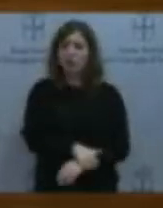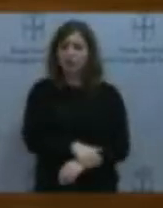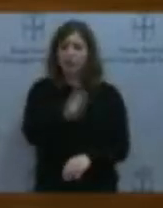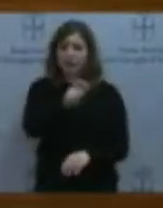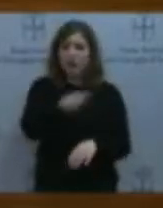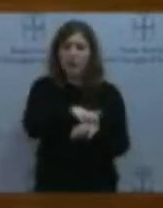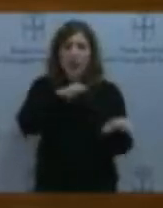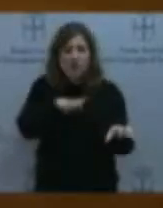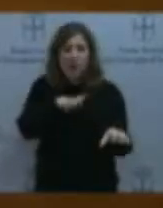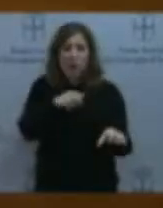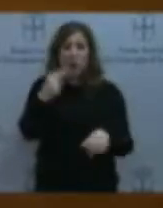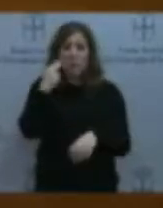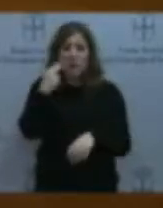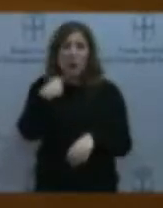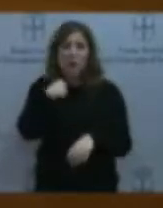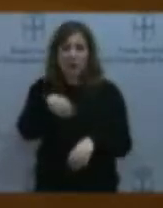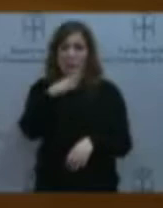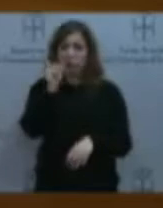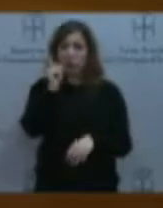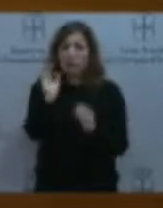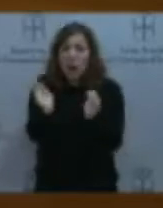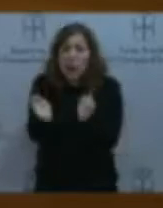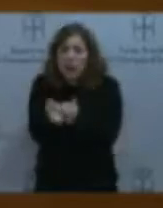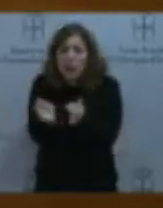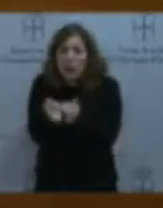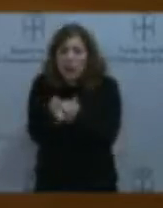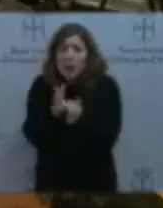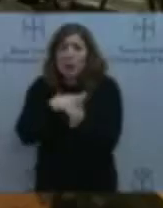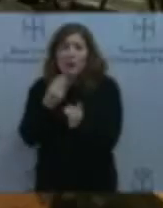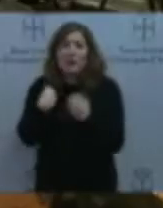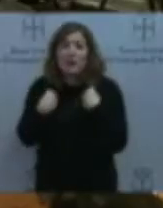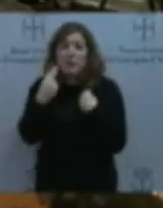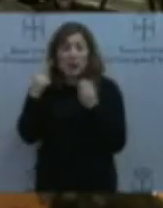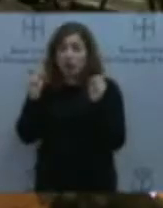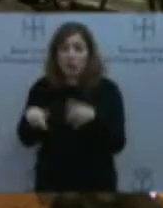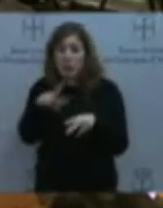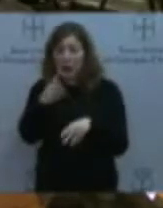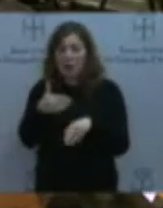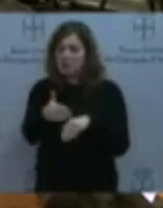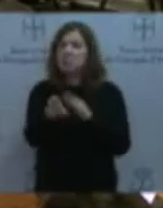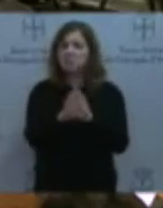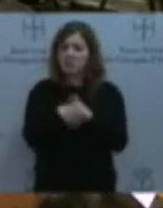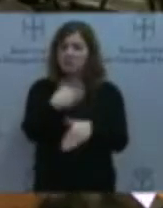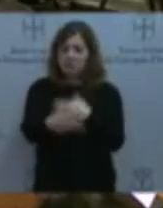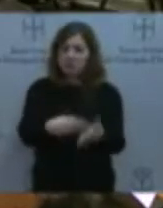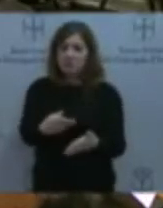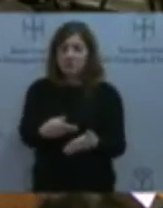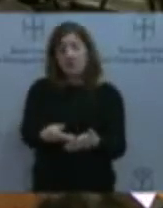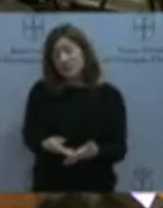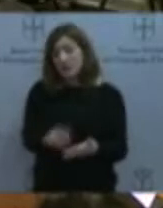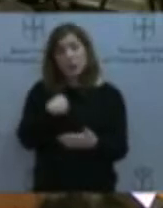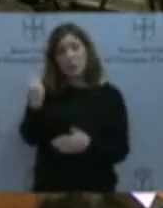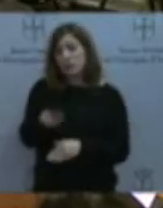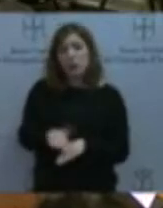gente tiene más miedo a perder y solo unos poquitos pueden vivir sin el miedo a hacer frente al futuro. Yo creo que, y esta es la clave,